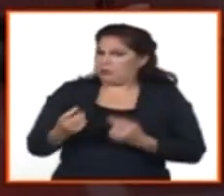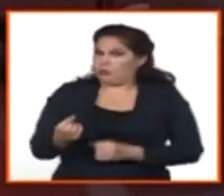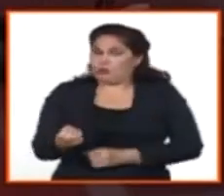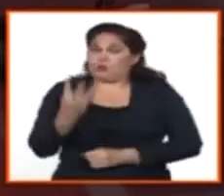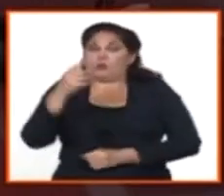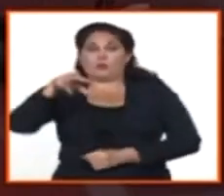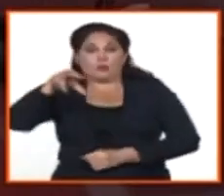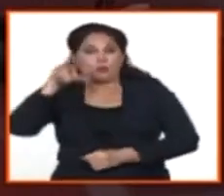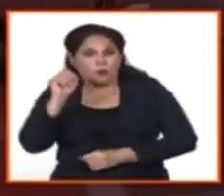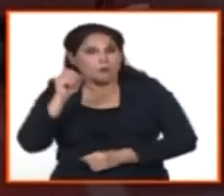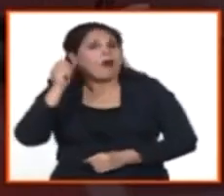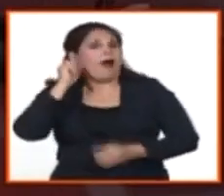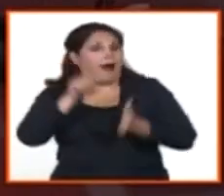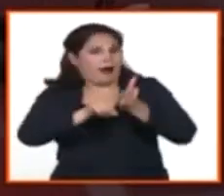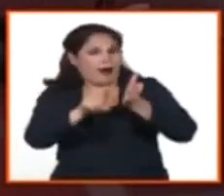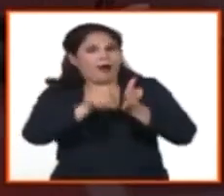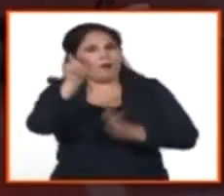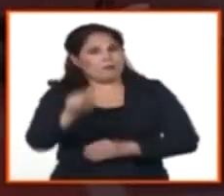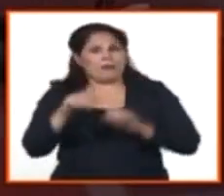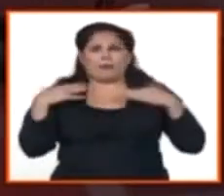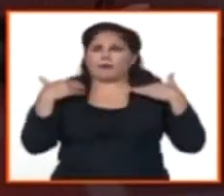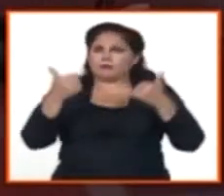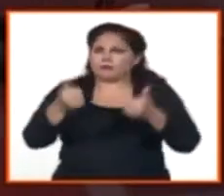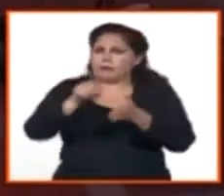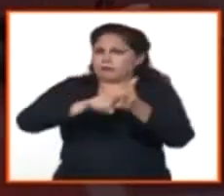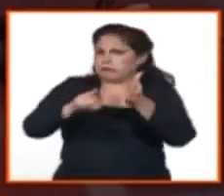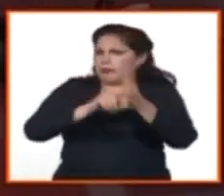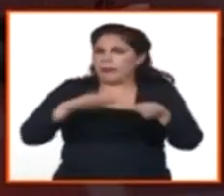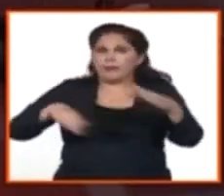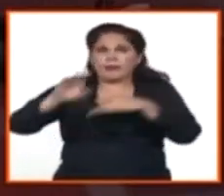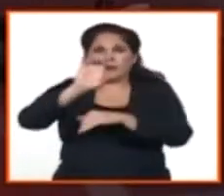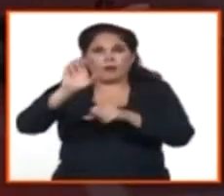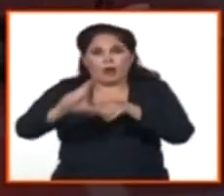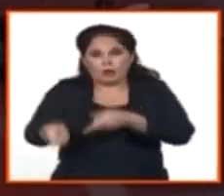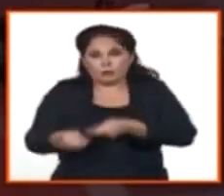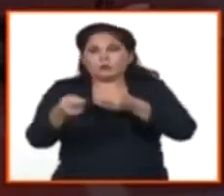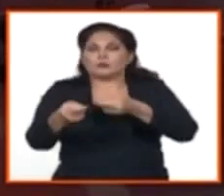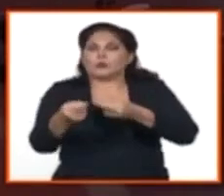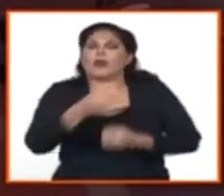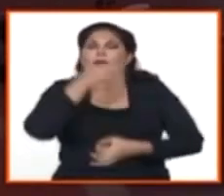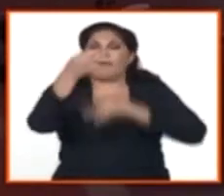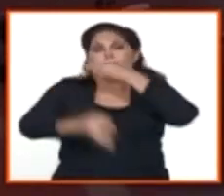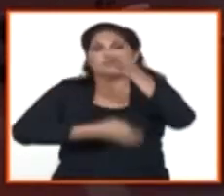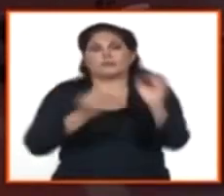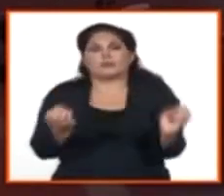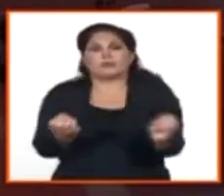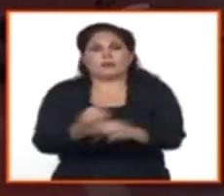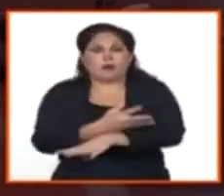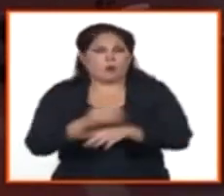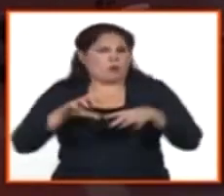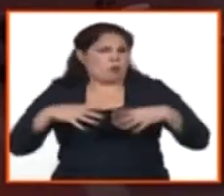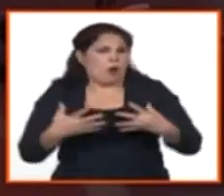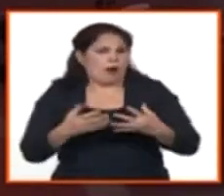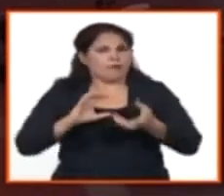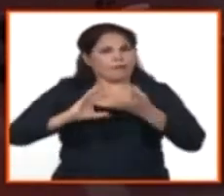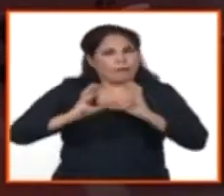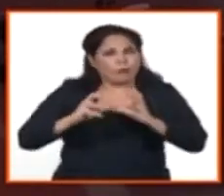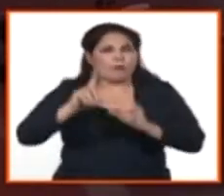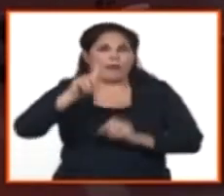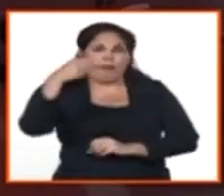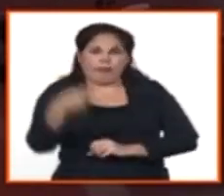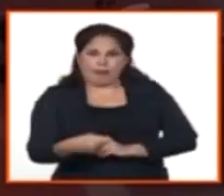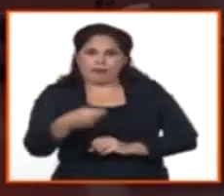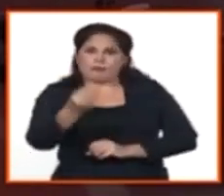una jurista, la directora jurídica del Ministerio de Agricultura, Mayra Cruz, pues nos hablara precisamente de cuál ha sido el camino para llegar hasta este